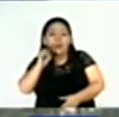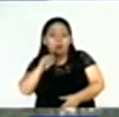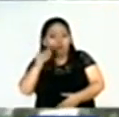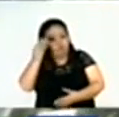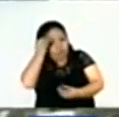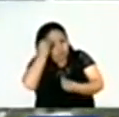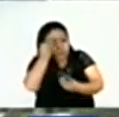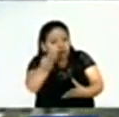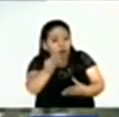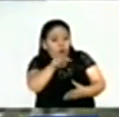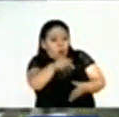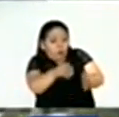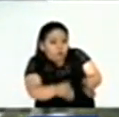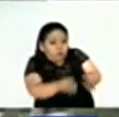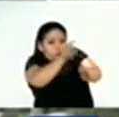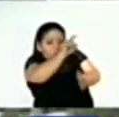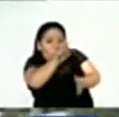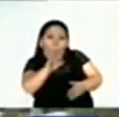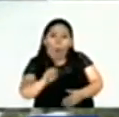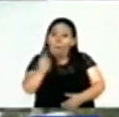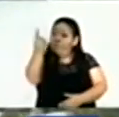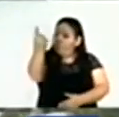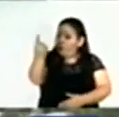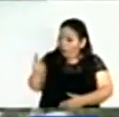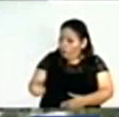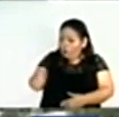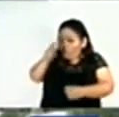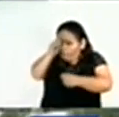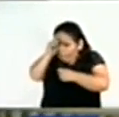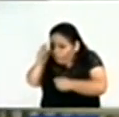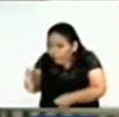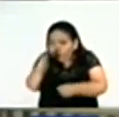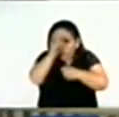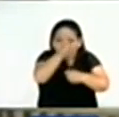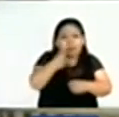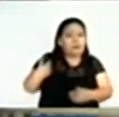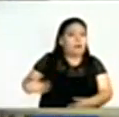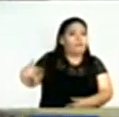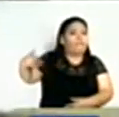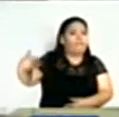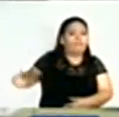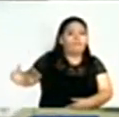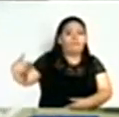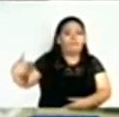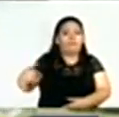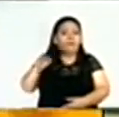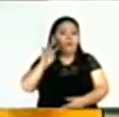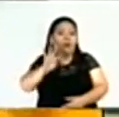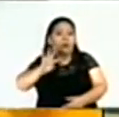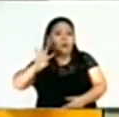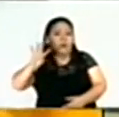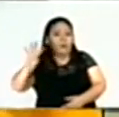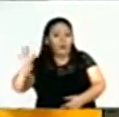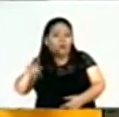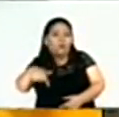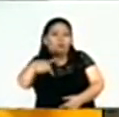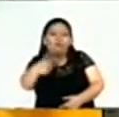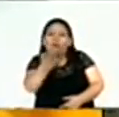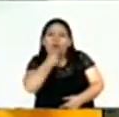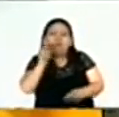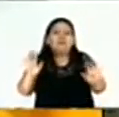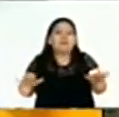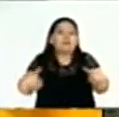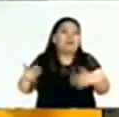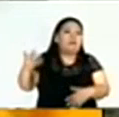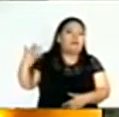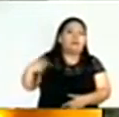empresa, institución o ciudadano del país en esta 44 edición. Y para tener un dato, esta actividad que se realiza